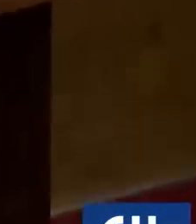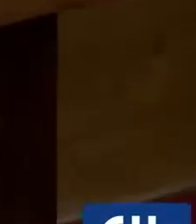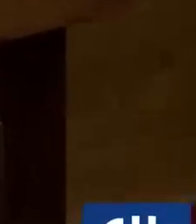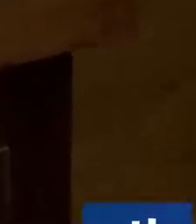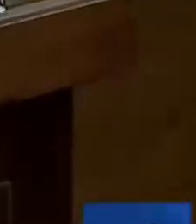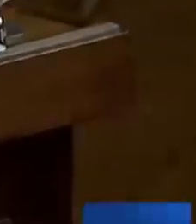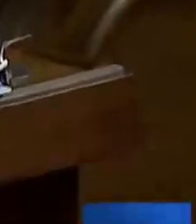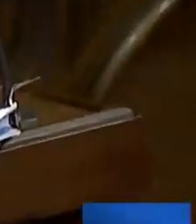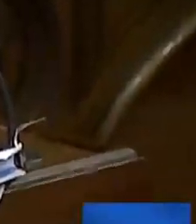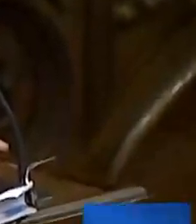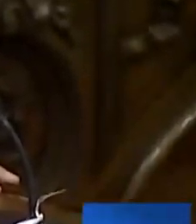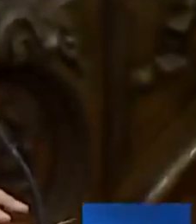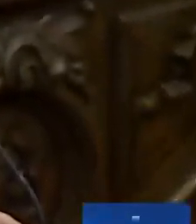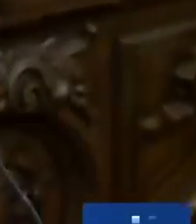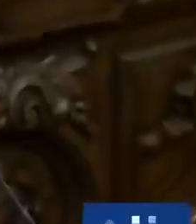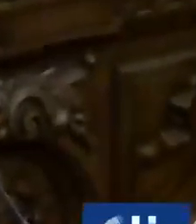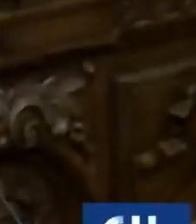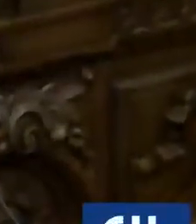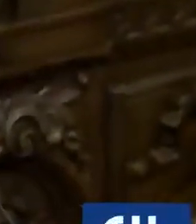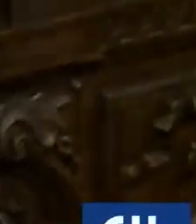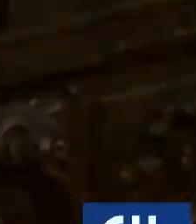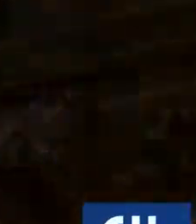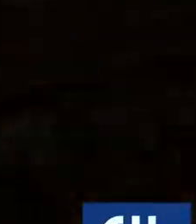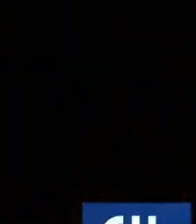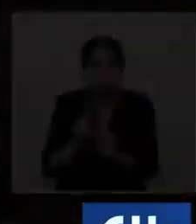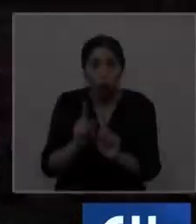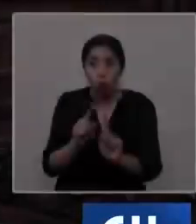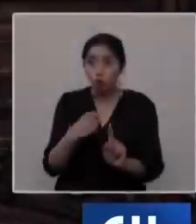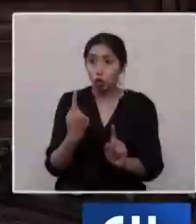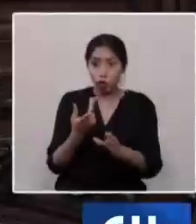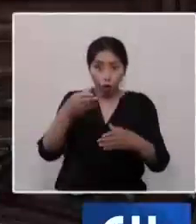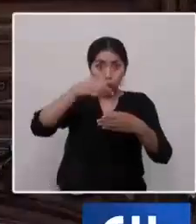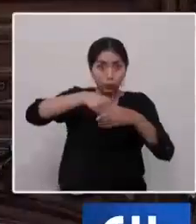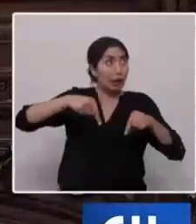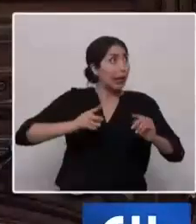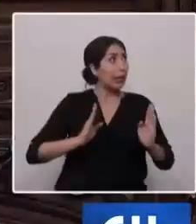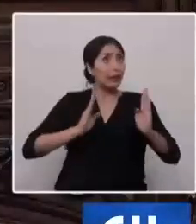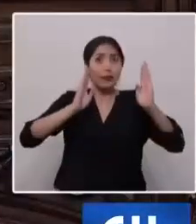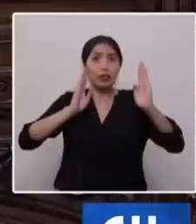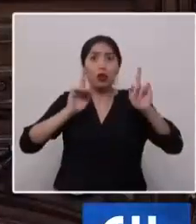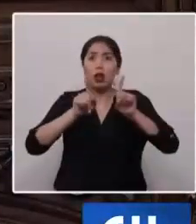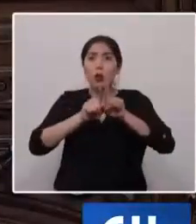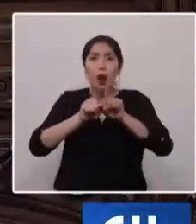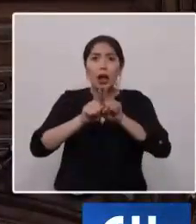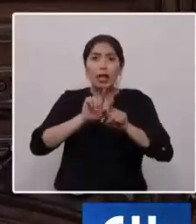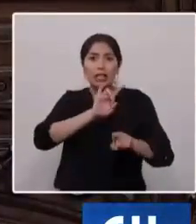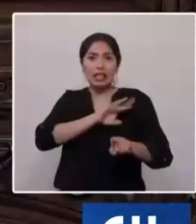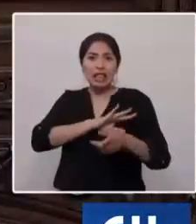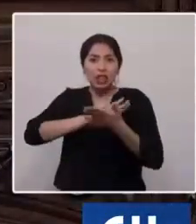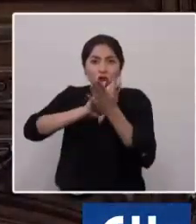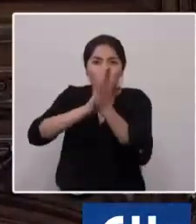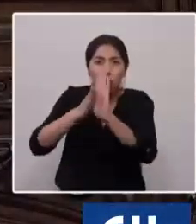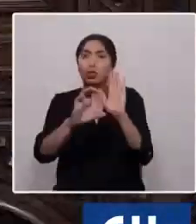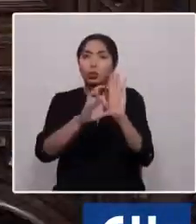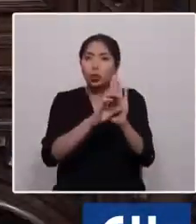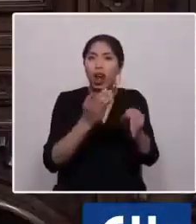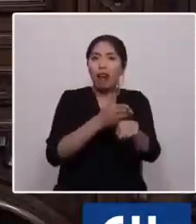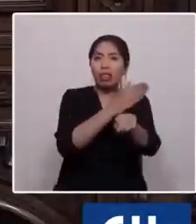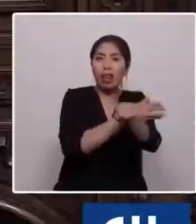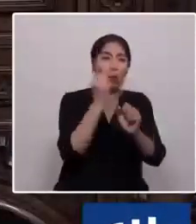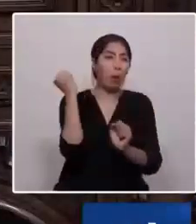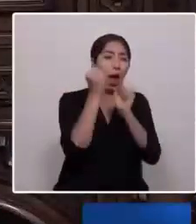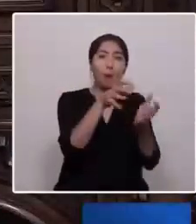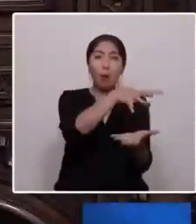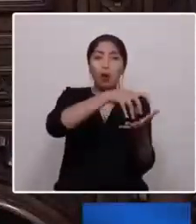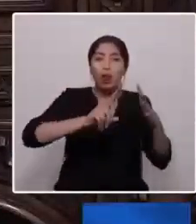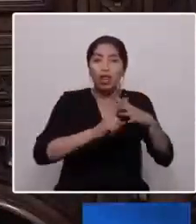pararon en el hemiciclo rodeados de símbolos y banderas. Chile está pendiente de nosotros y el mundo entero de este proceso. Les